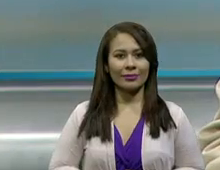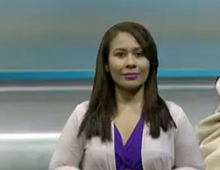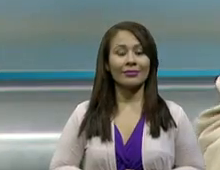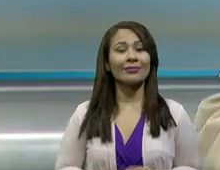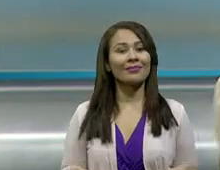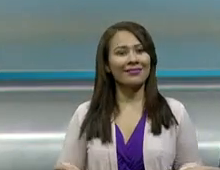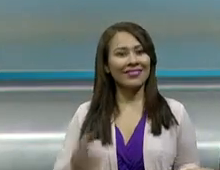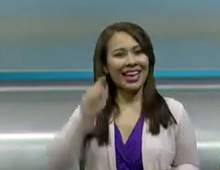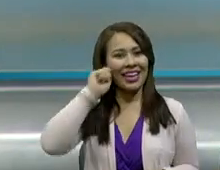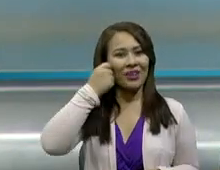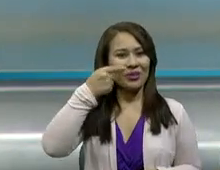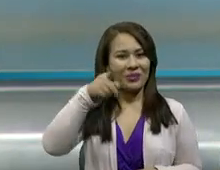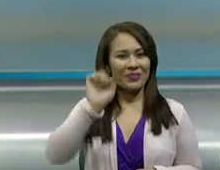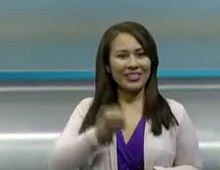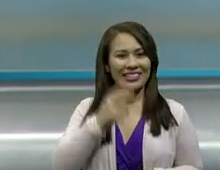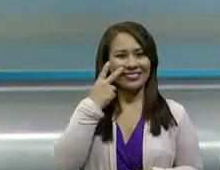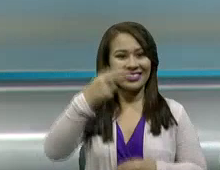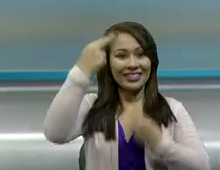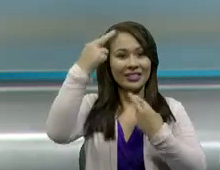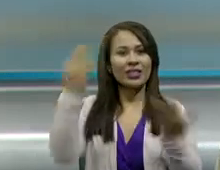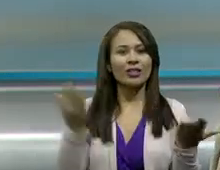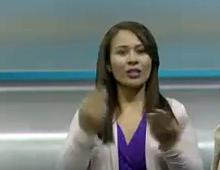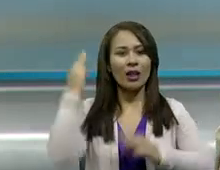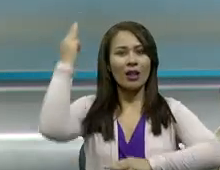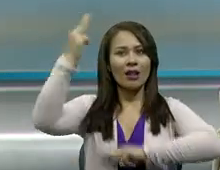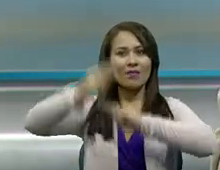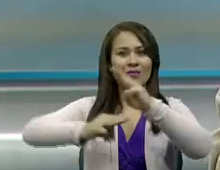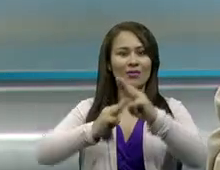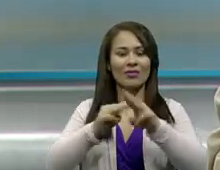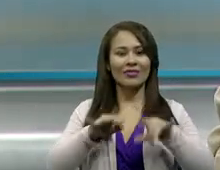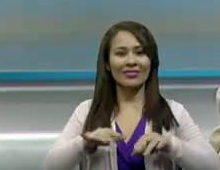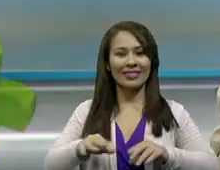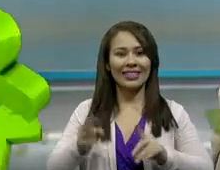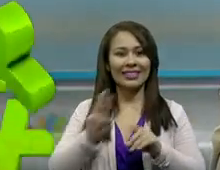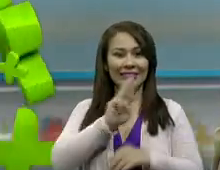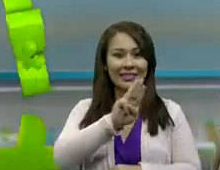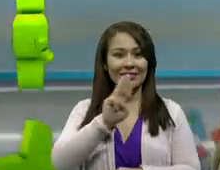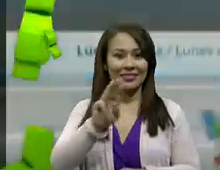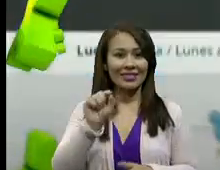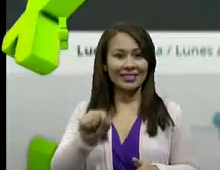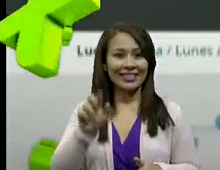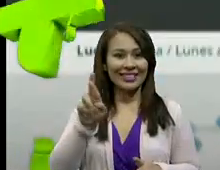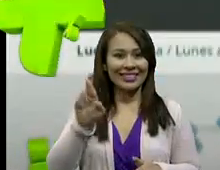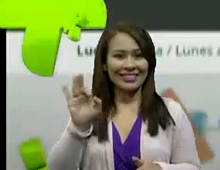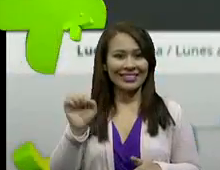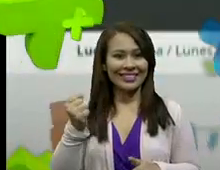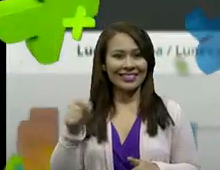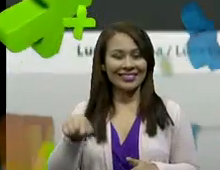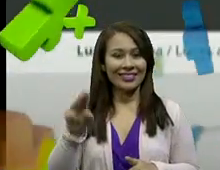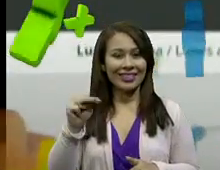Bueno, recuerden que pueden vernos desde cualquier parte del mundo a través de nuestro sitio web